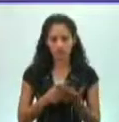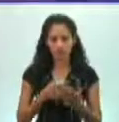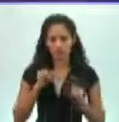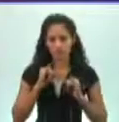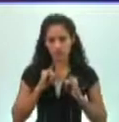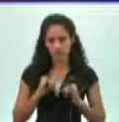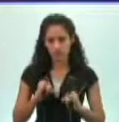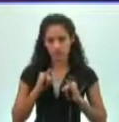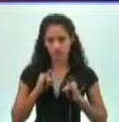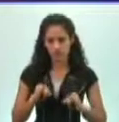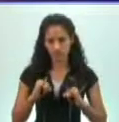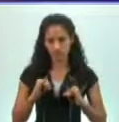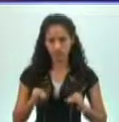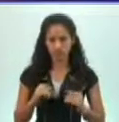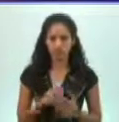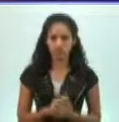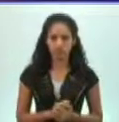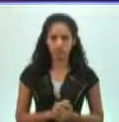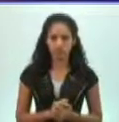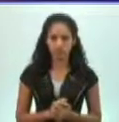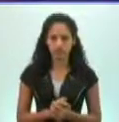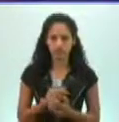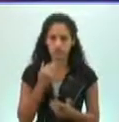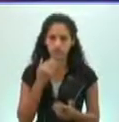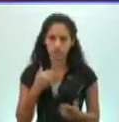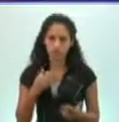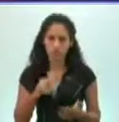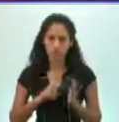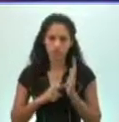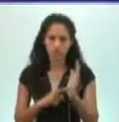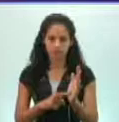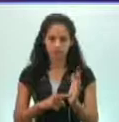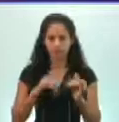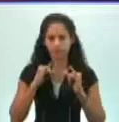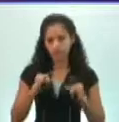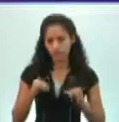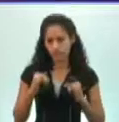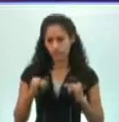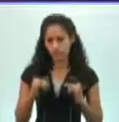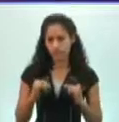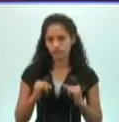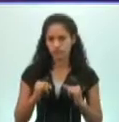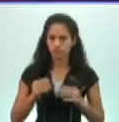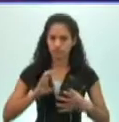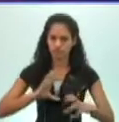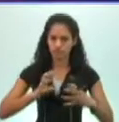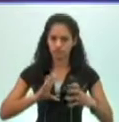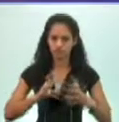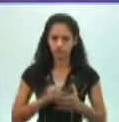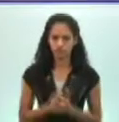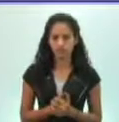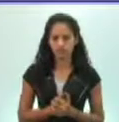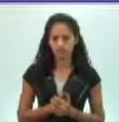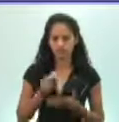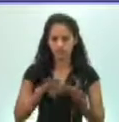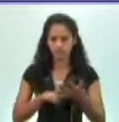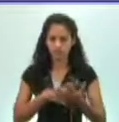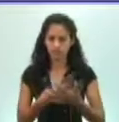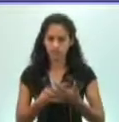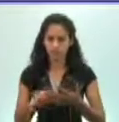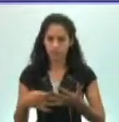y presentación de los datos. ¿Cómo presentamos estos datos? A través de tablas,